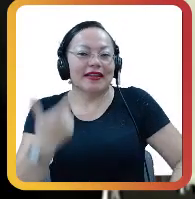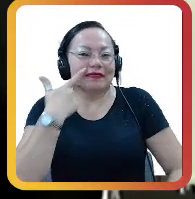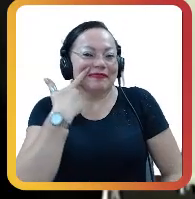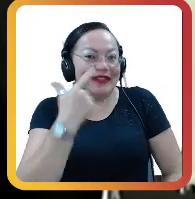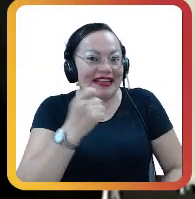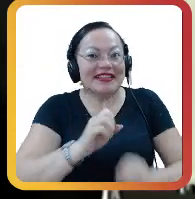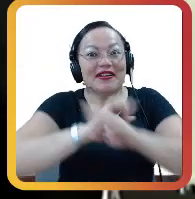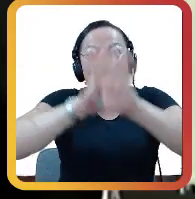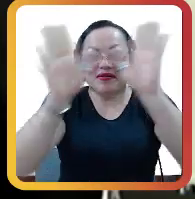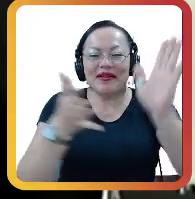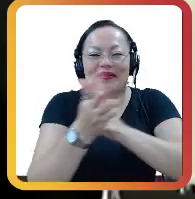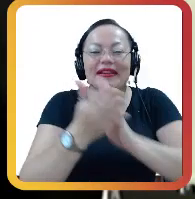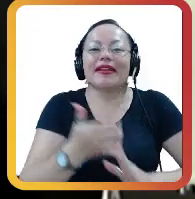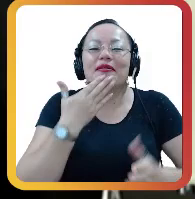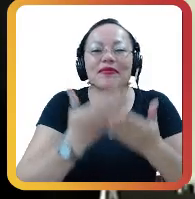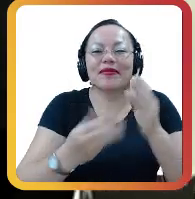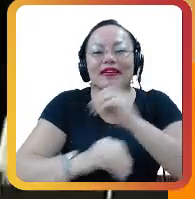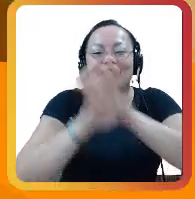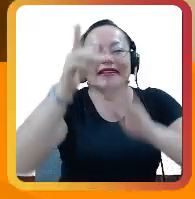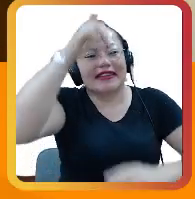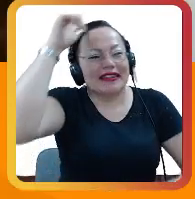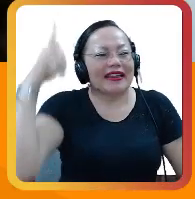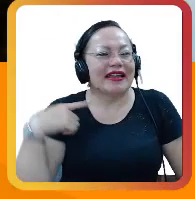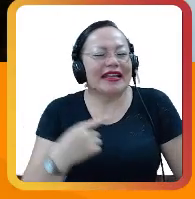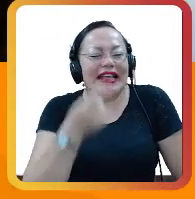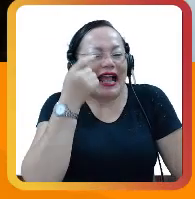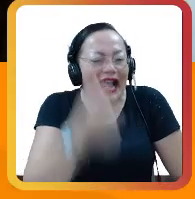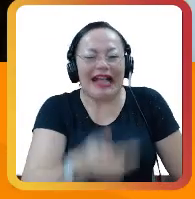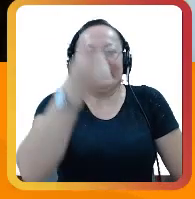Ahora sí, Laurita, buenos días.